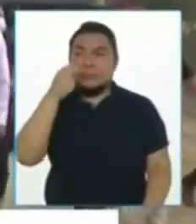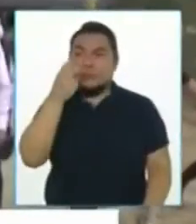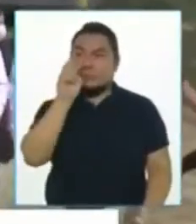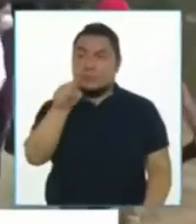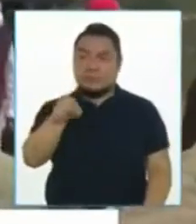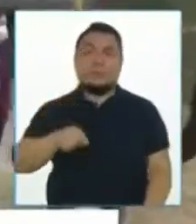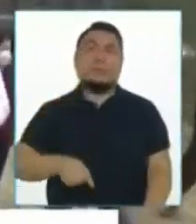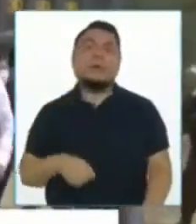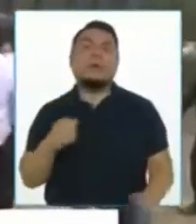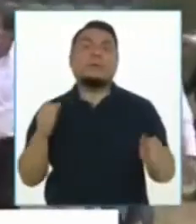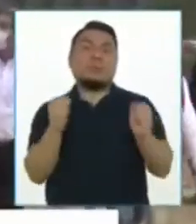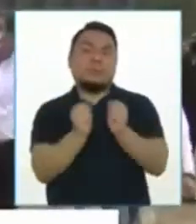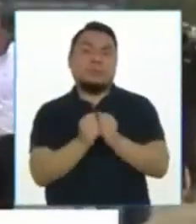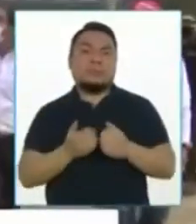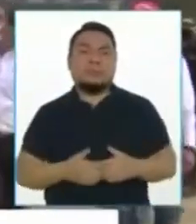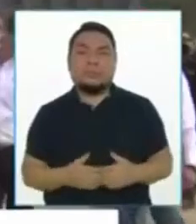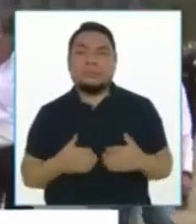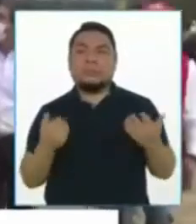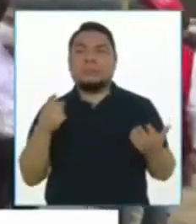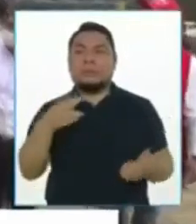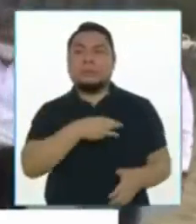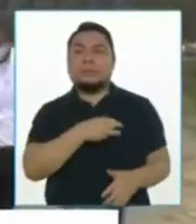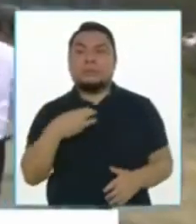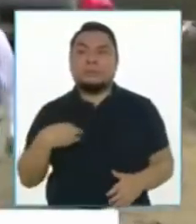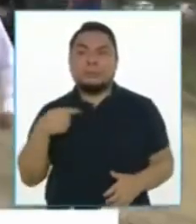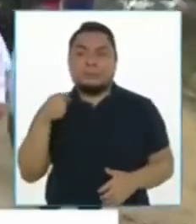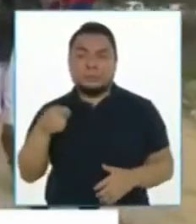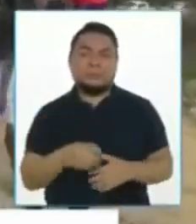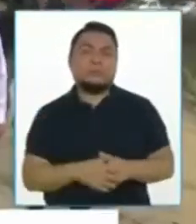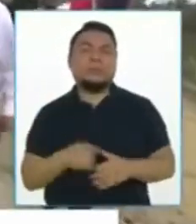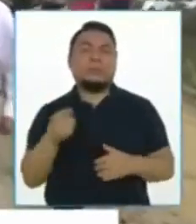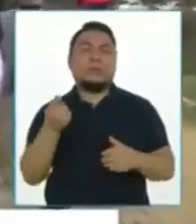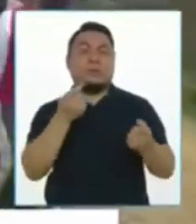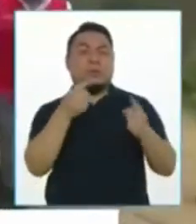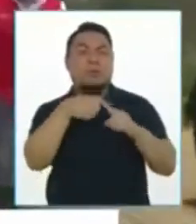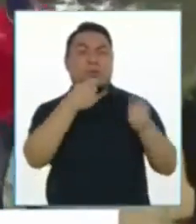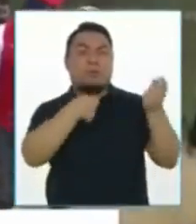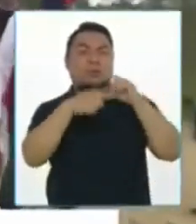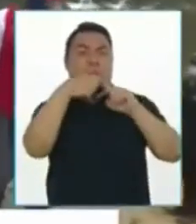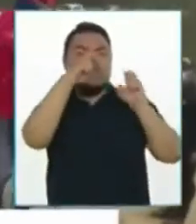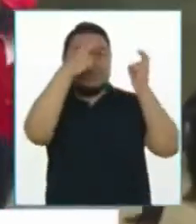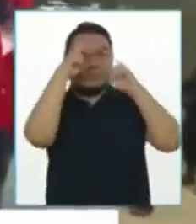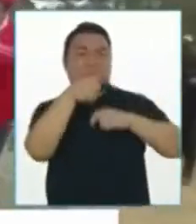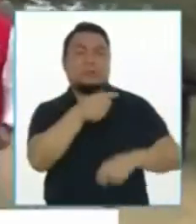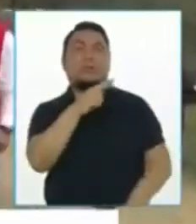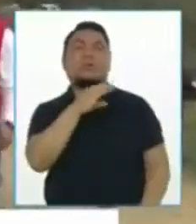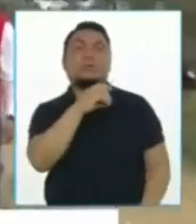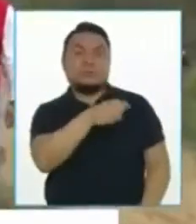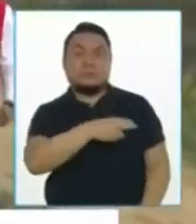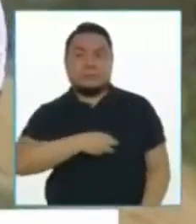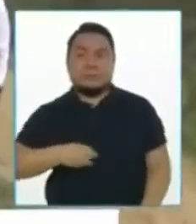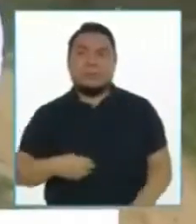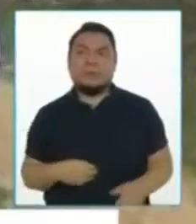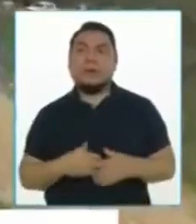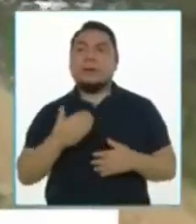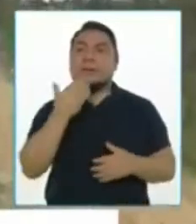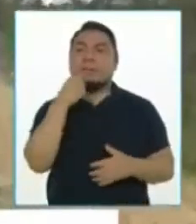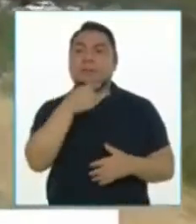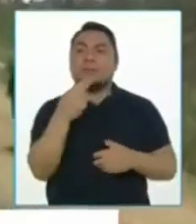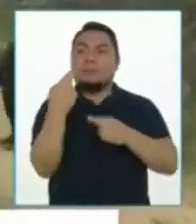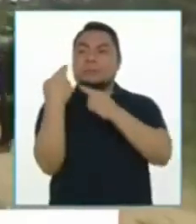vemos, acompañado de la ministra de Comercio Exterior y Turismo, Rocío Barrios, quien